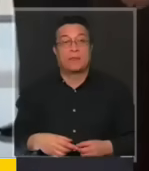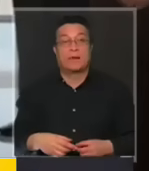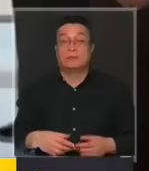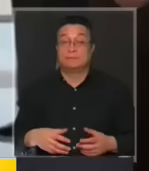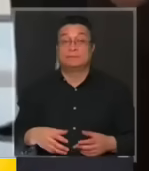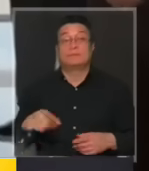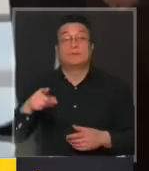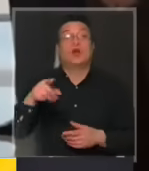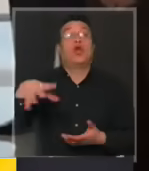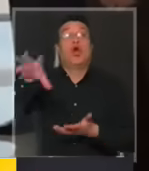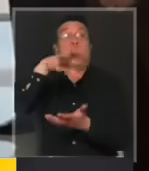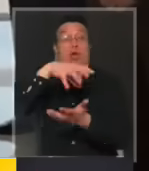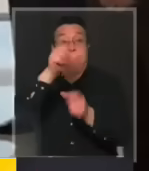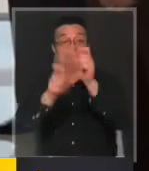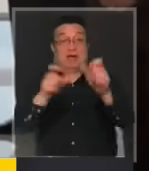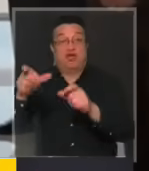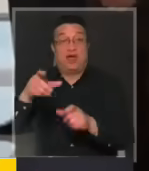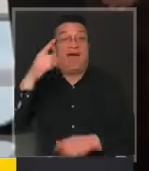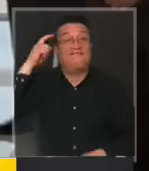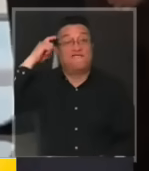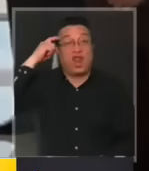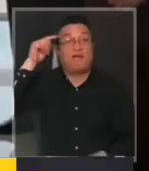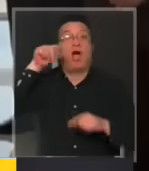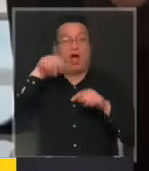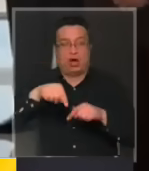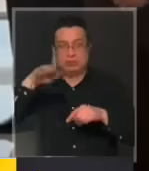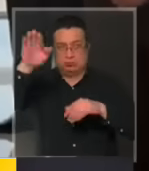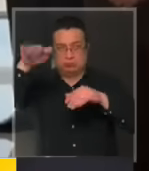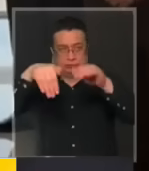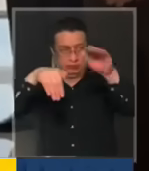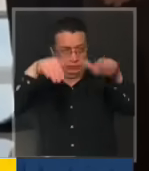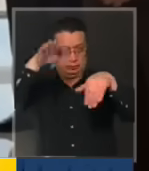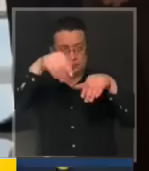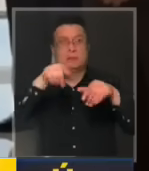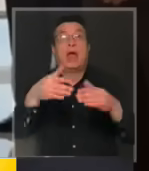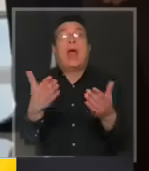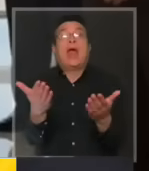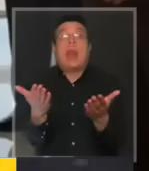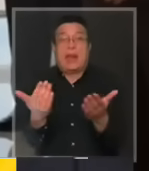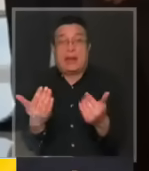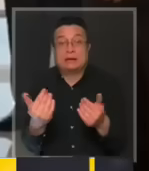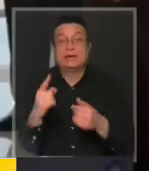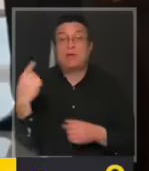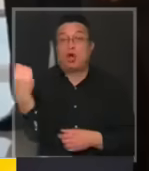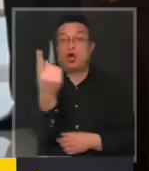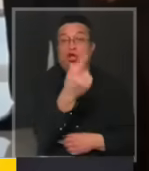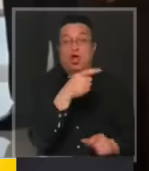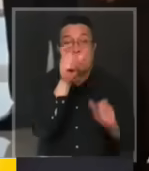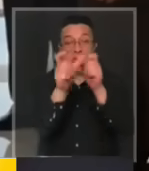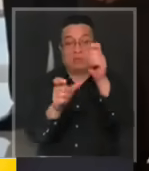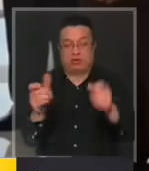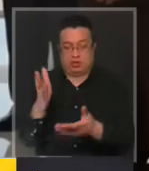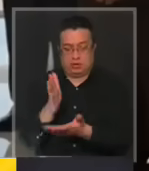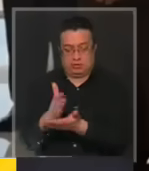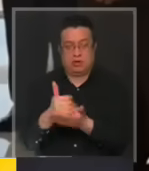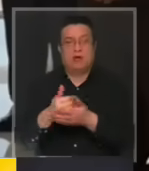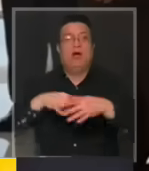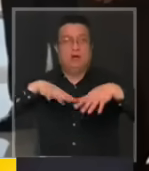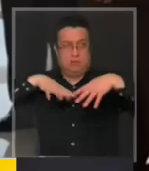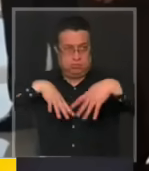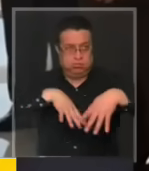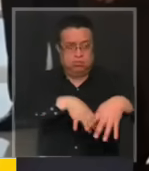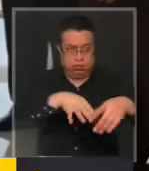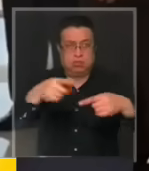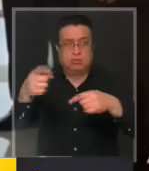El pueblo boliviano hoy es convocado. Necesitamos que el pueblo boliviano se organice y se movilice